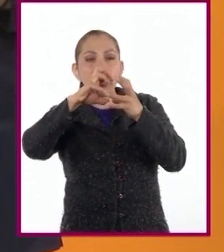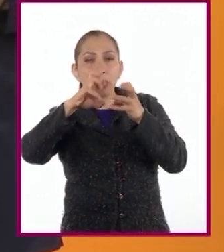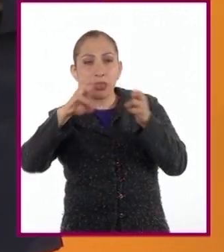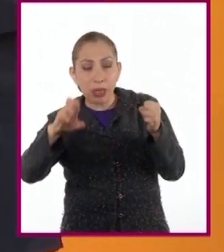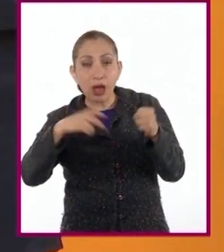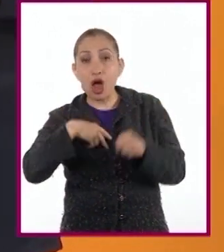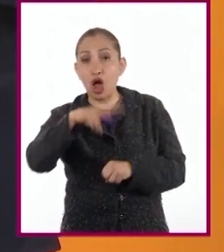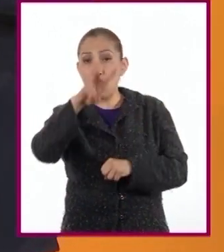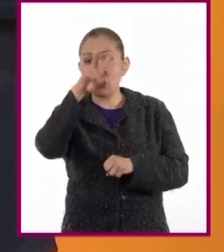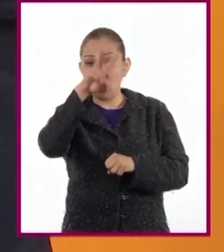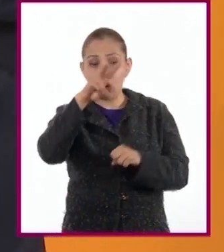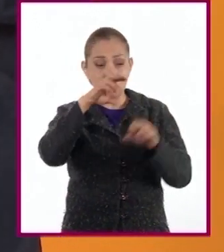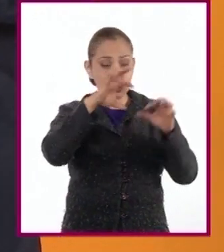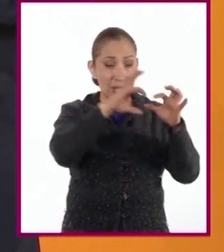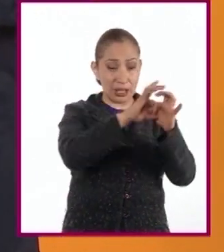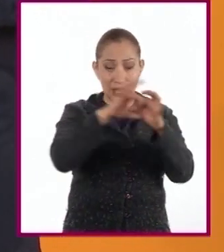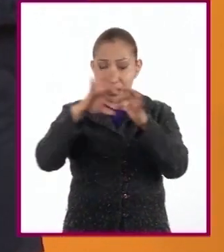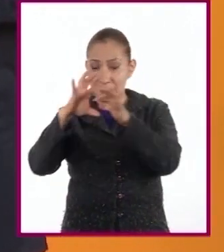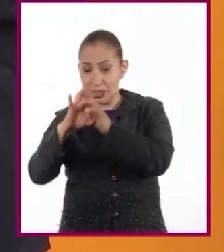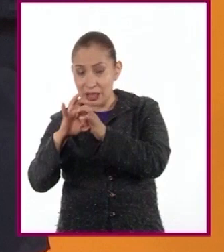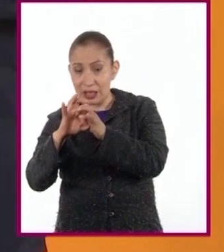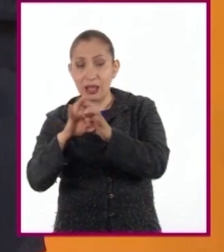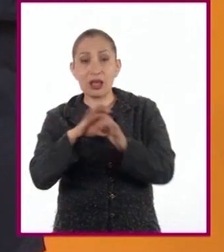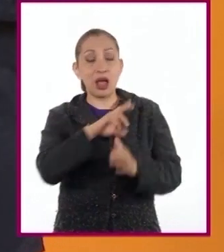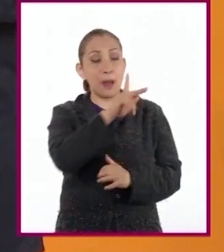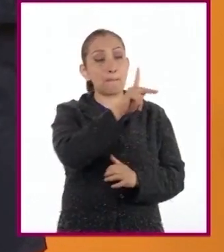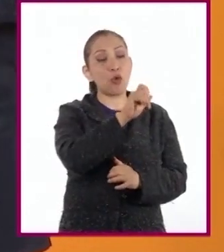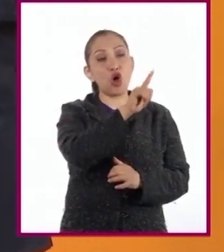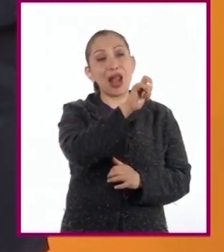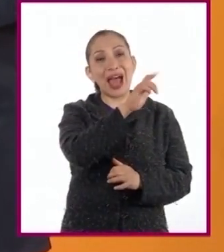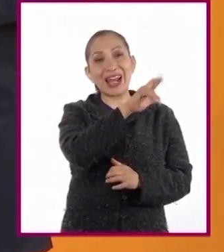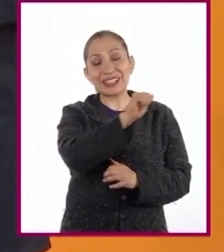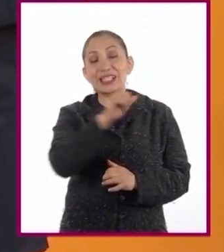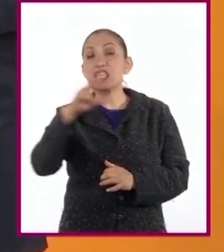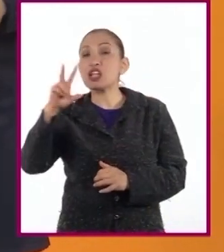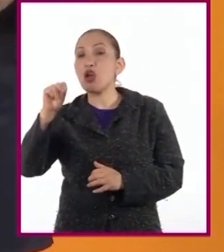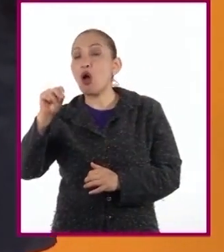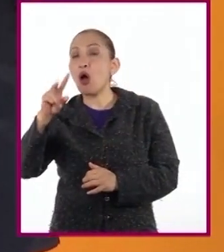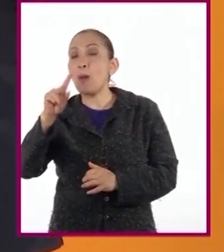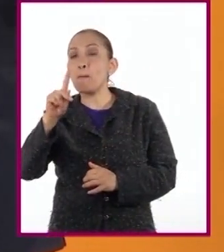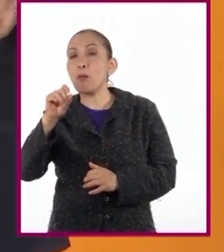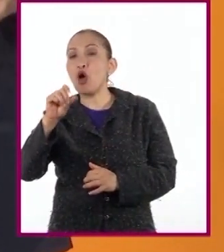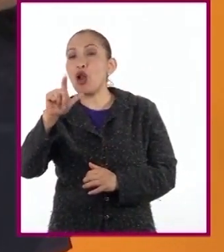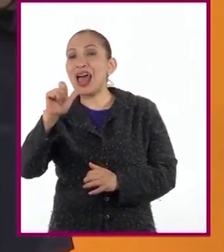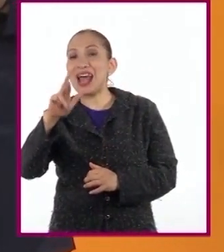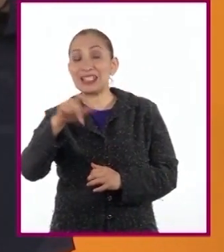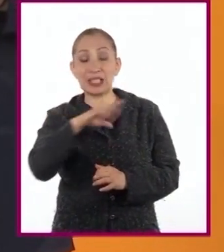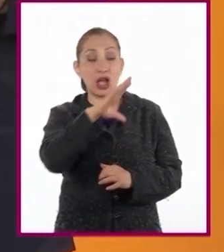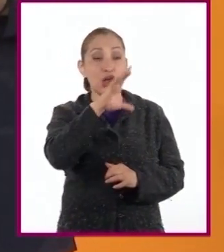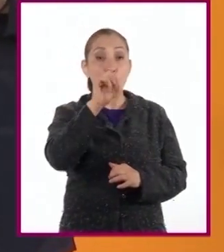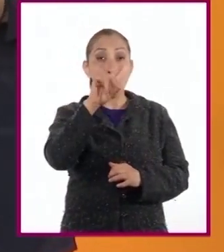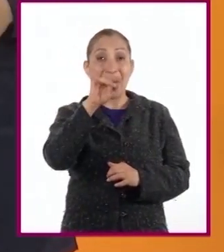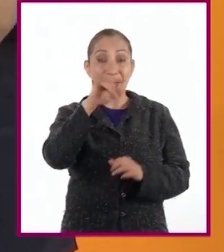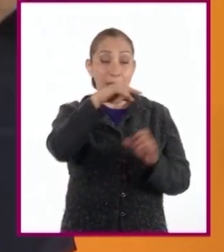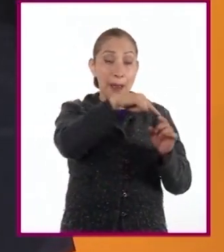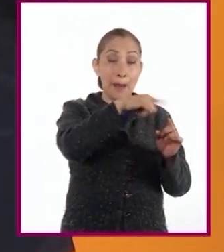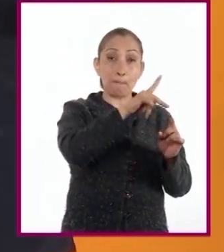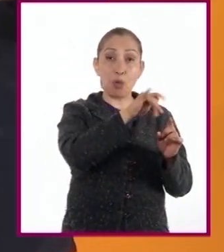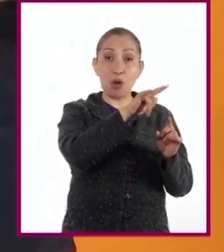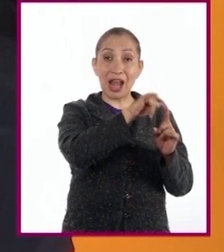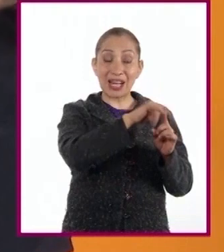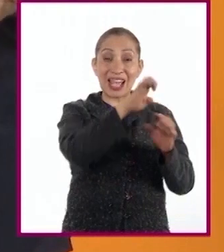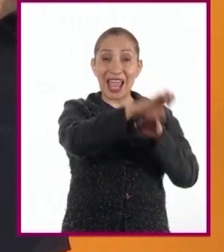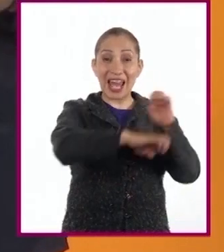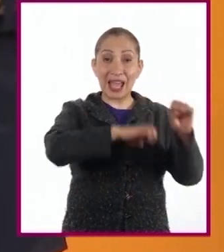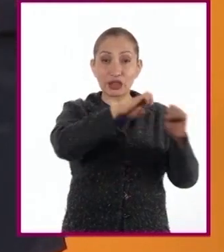presentar dos subtipos de enlace covalente, los polares y no polares. En los enlaces covalentes polares, los